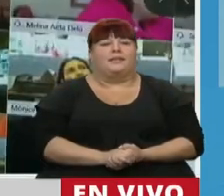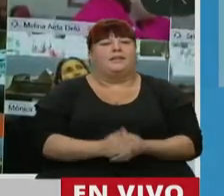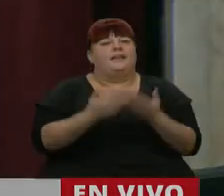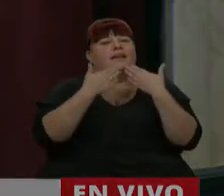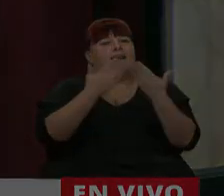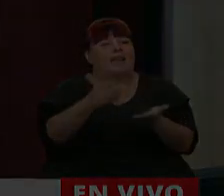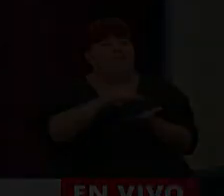Gracias, diputada.